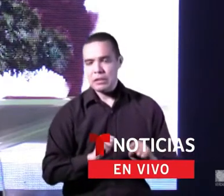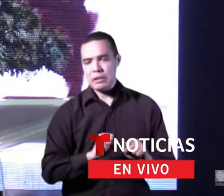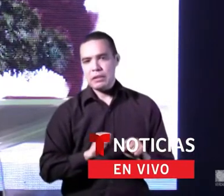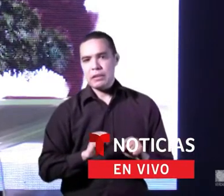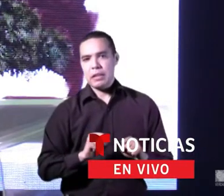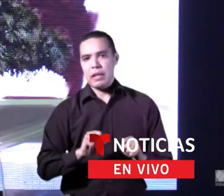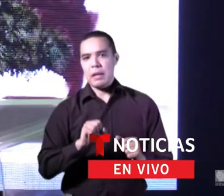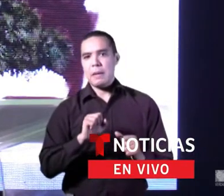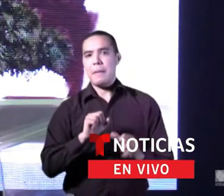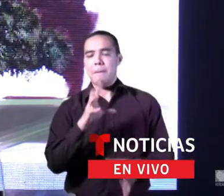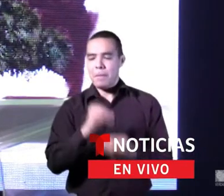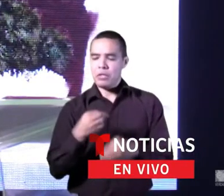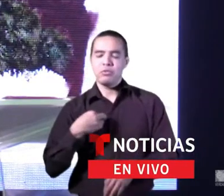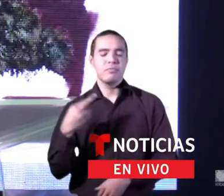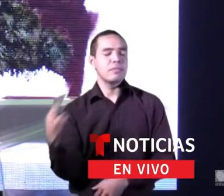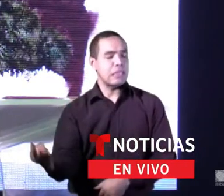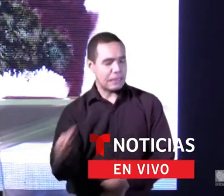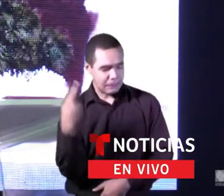a repetirles